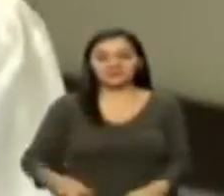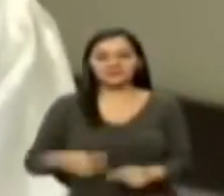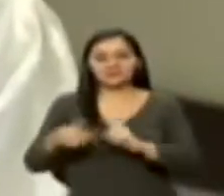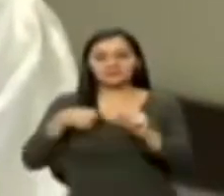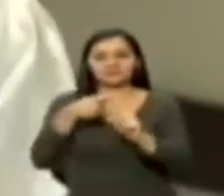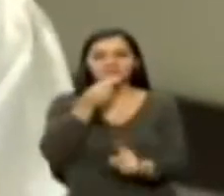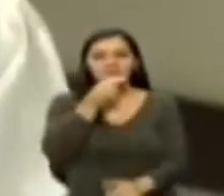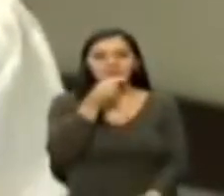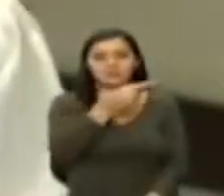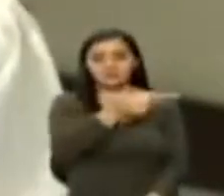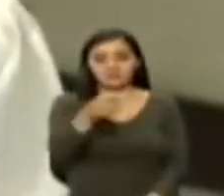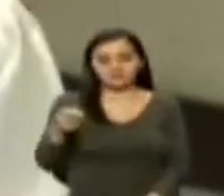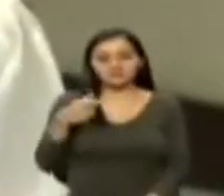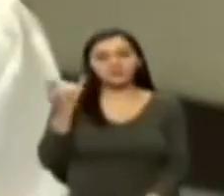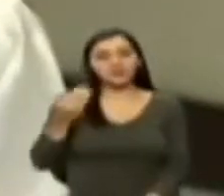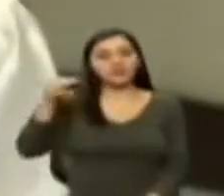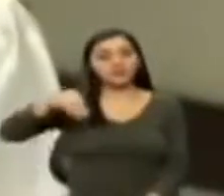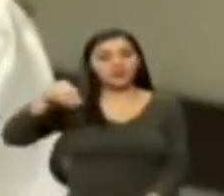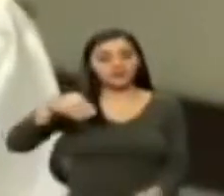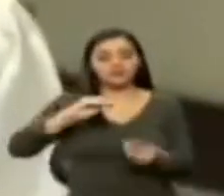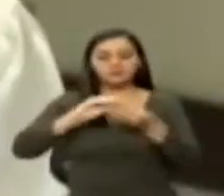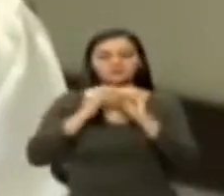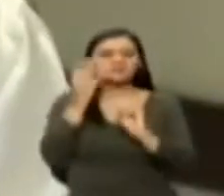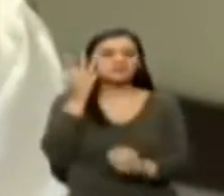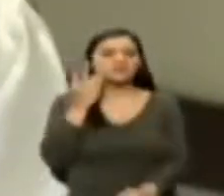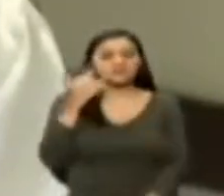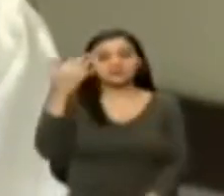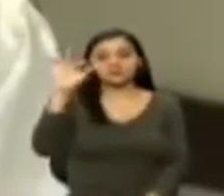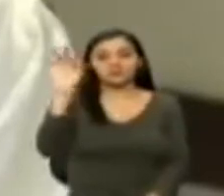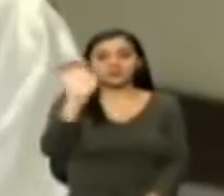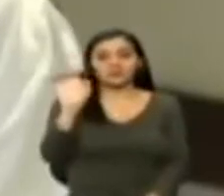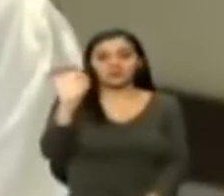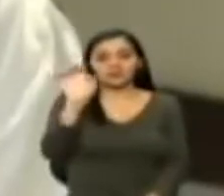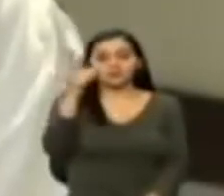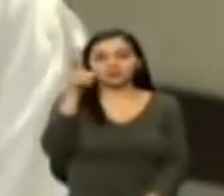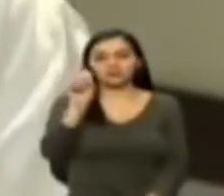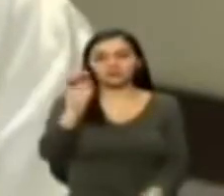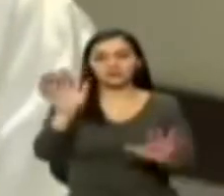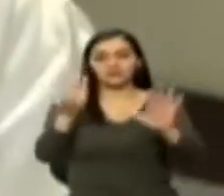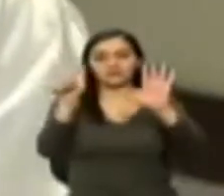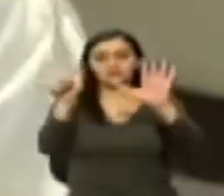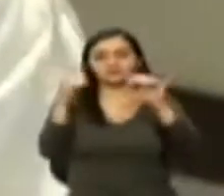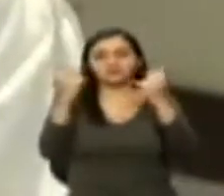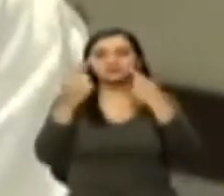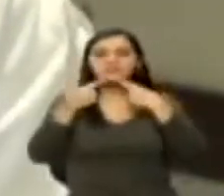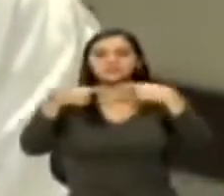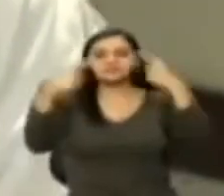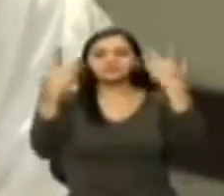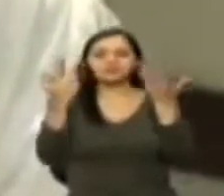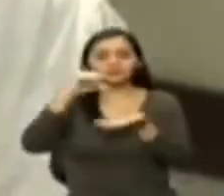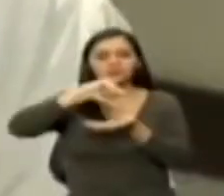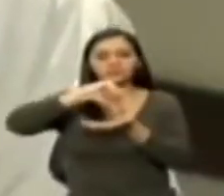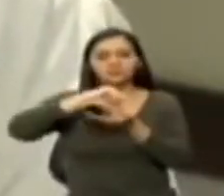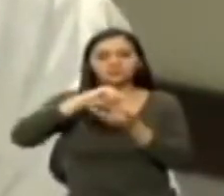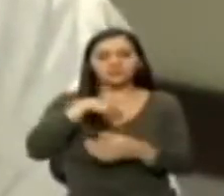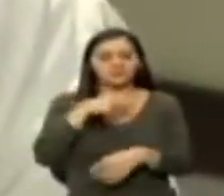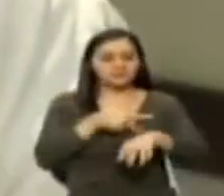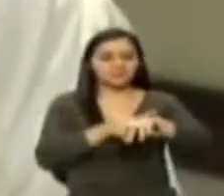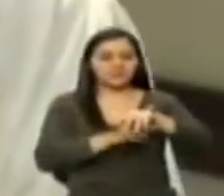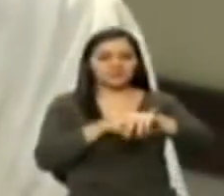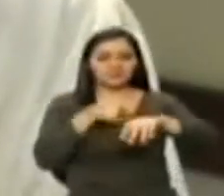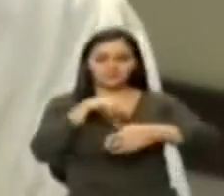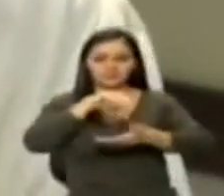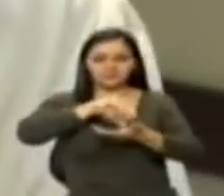periodistas. Este martes 19 de enero de el 2016 estamos transmitiendo desde la ciudad de Macas,